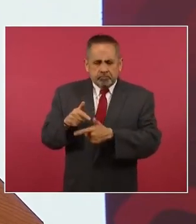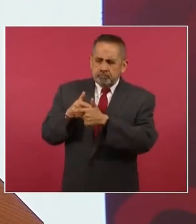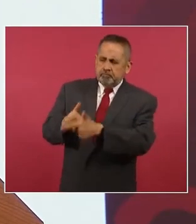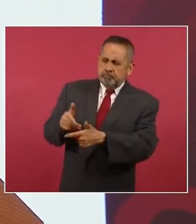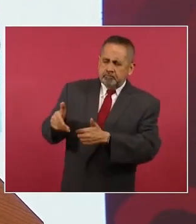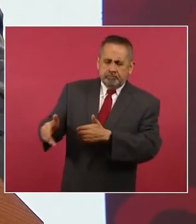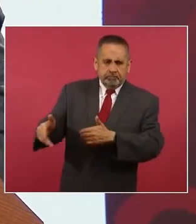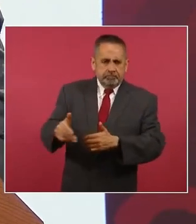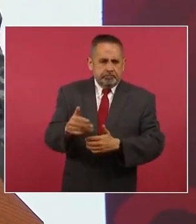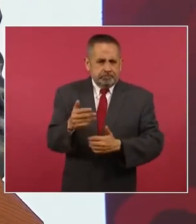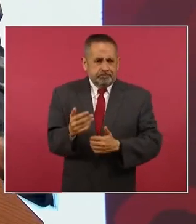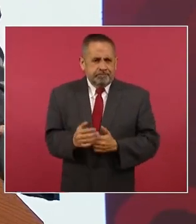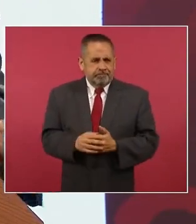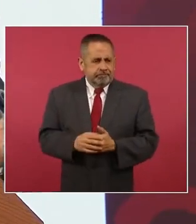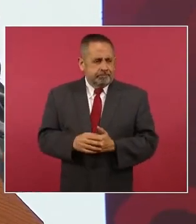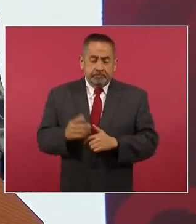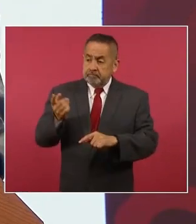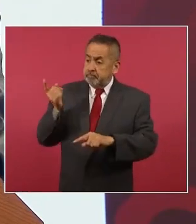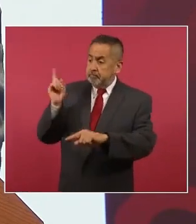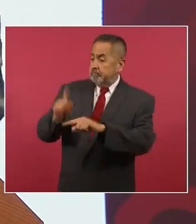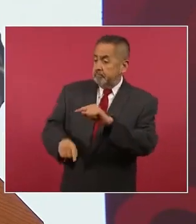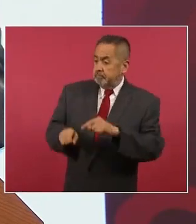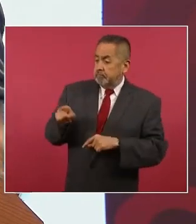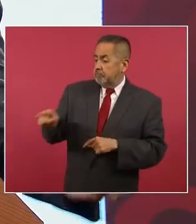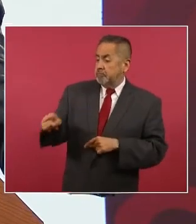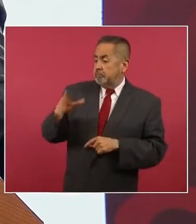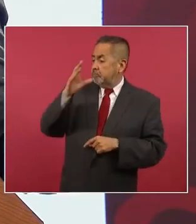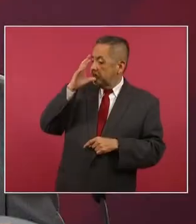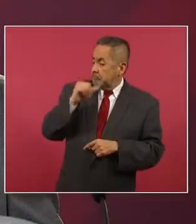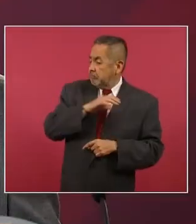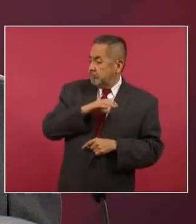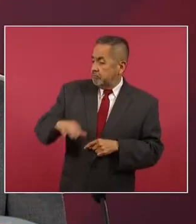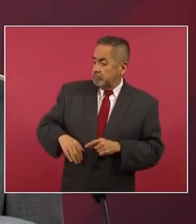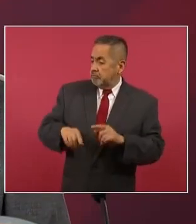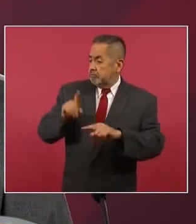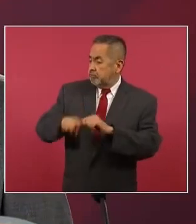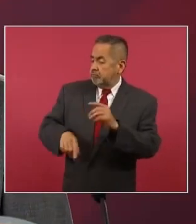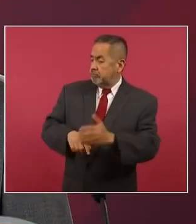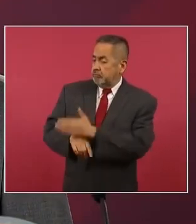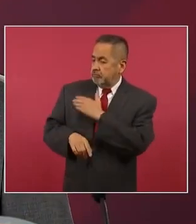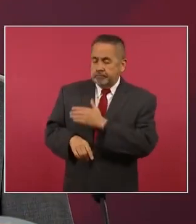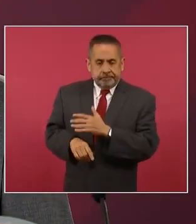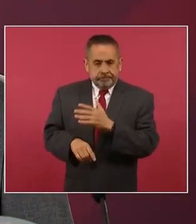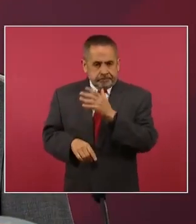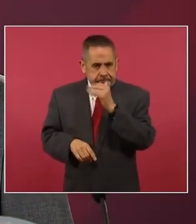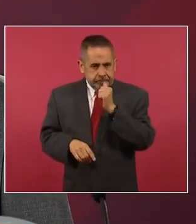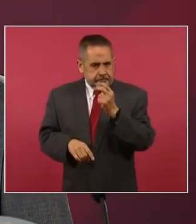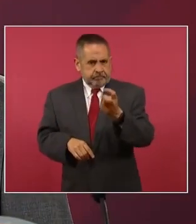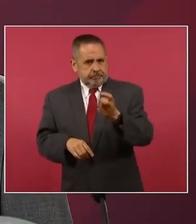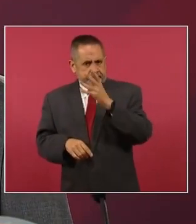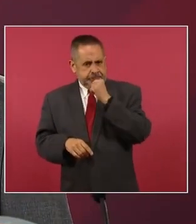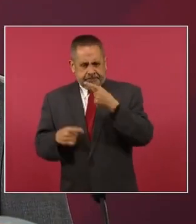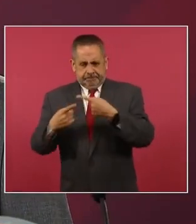tan drástica, antidemocrática completamente?